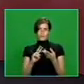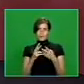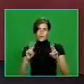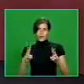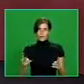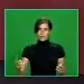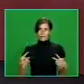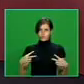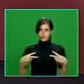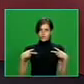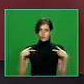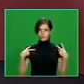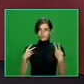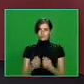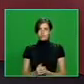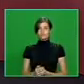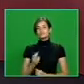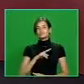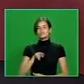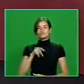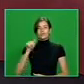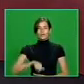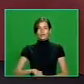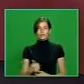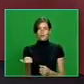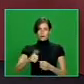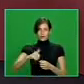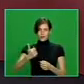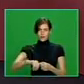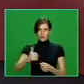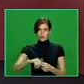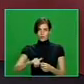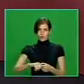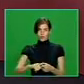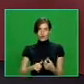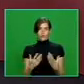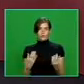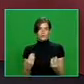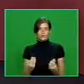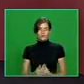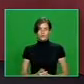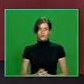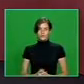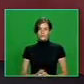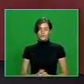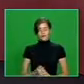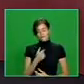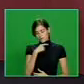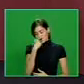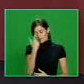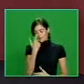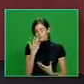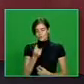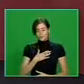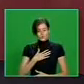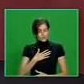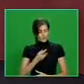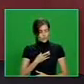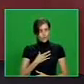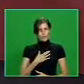por la vida nosotros aquí en Maracaibo con mucha vergüenza con mucho dolor